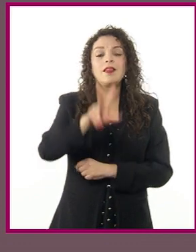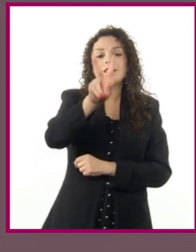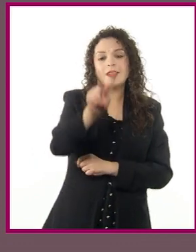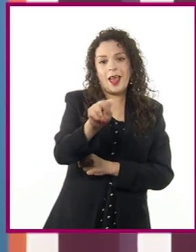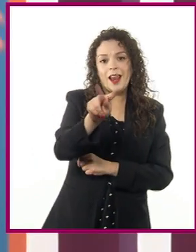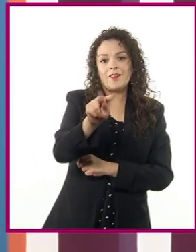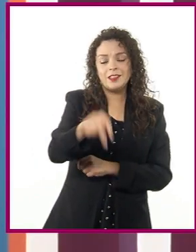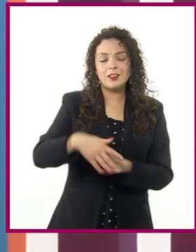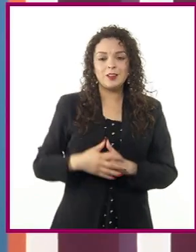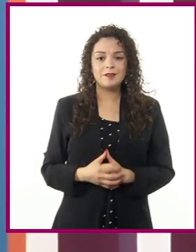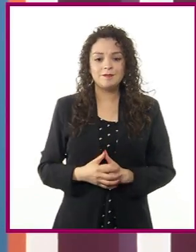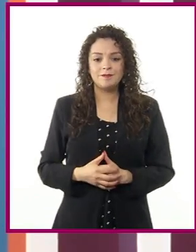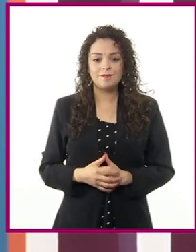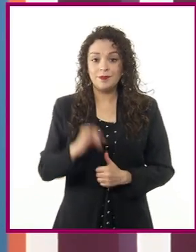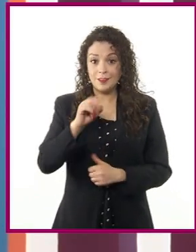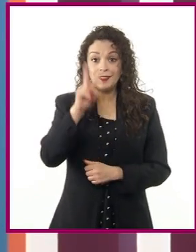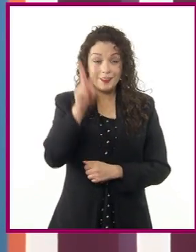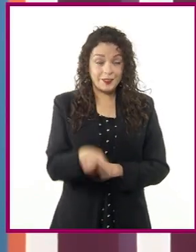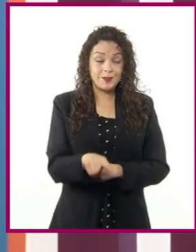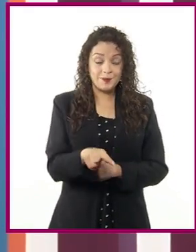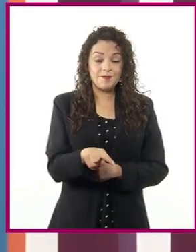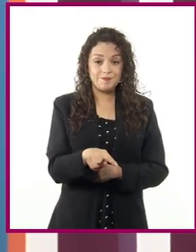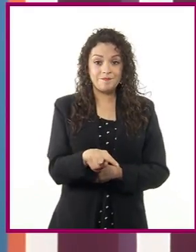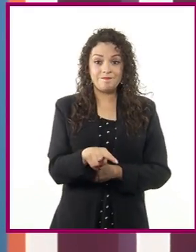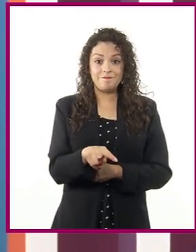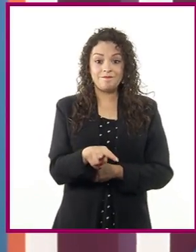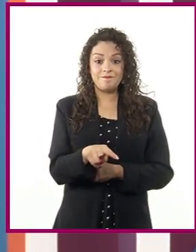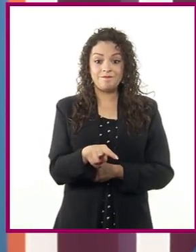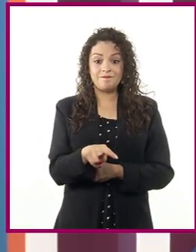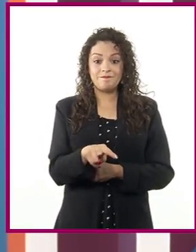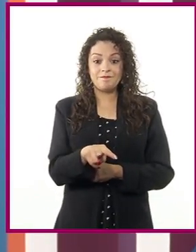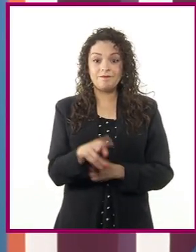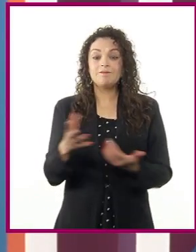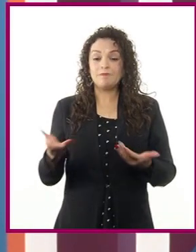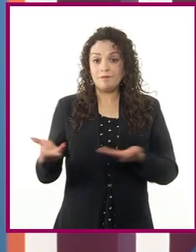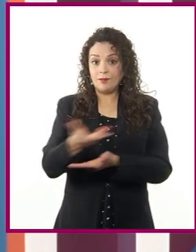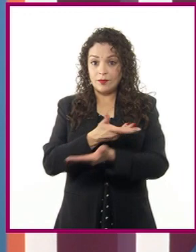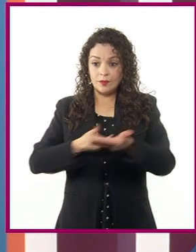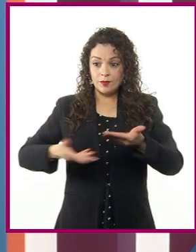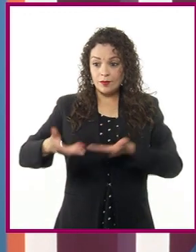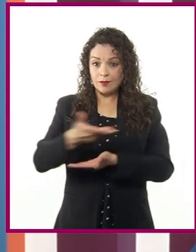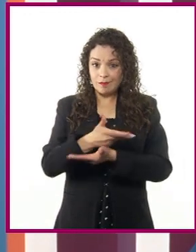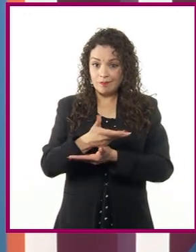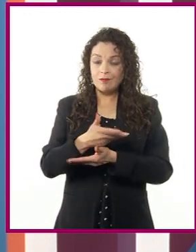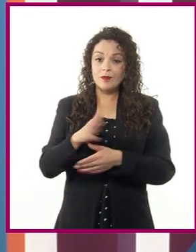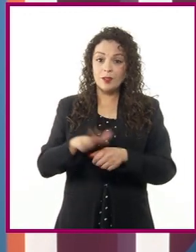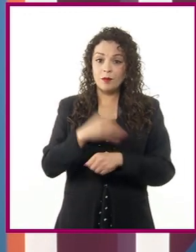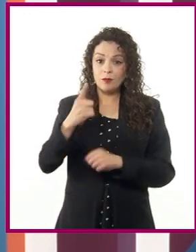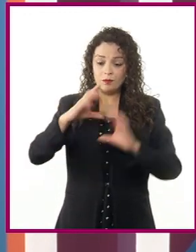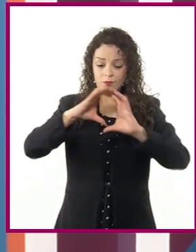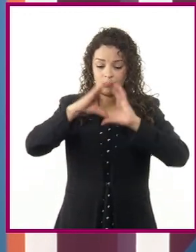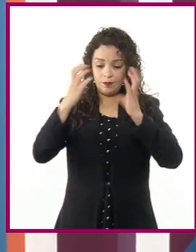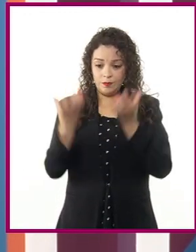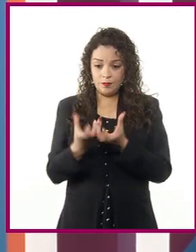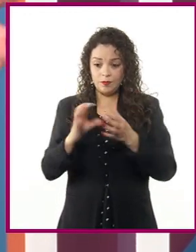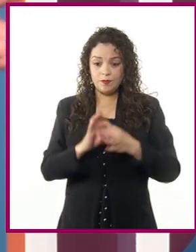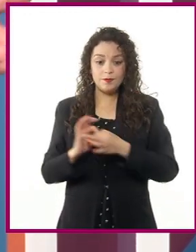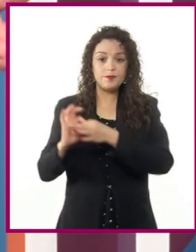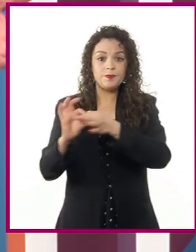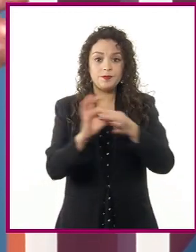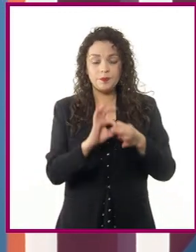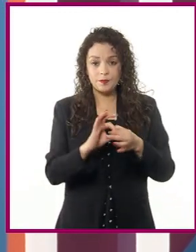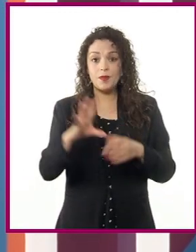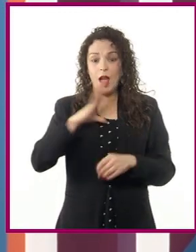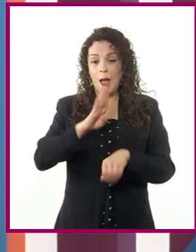televisión. Es correcto. La conexión e intercambio provocados por la globalización ha traído beneficios como